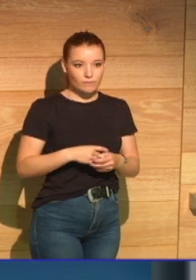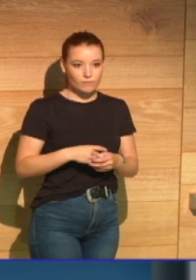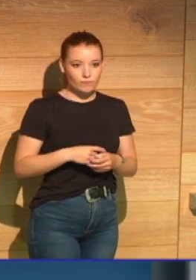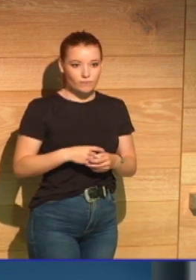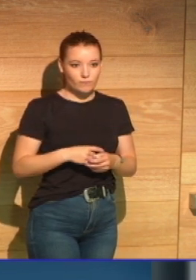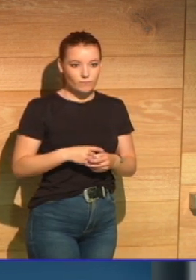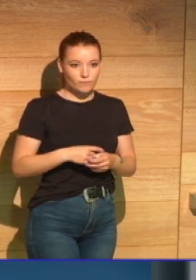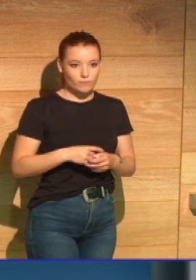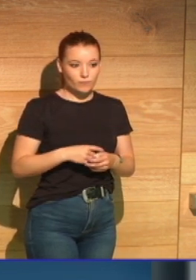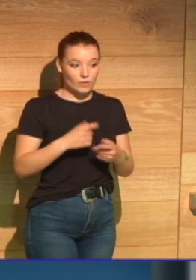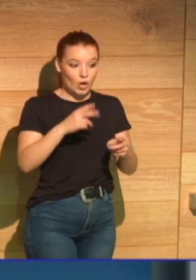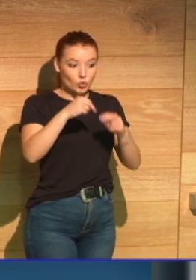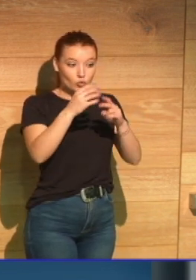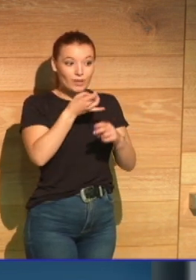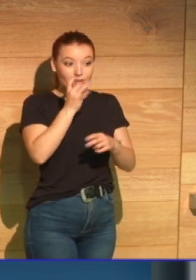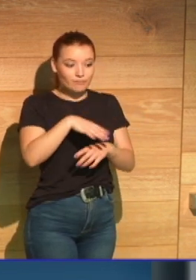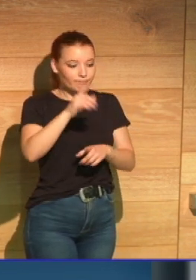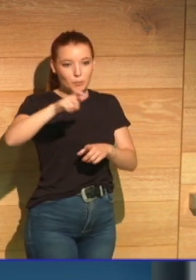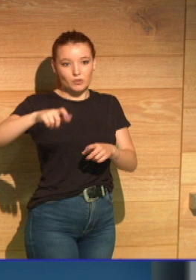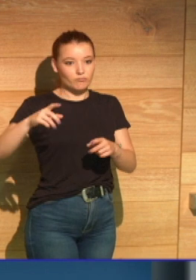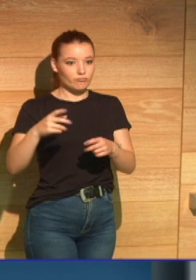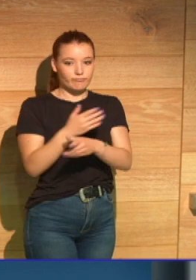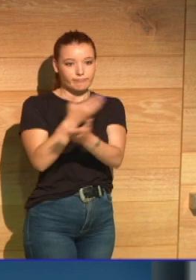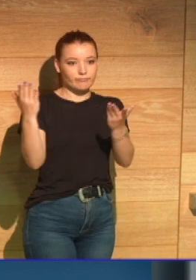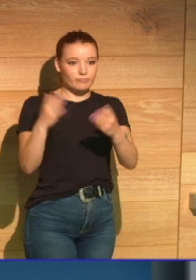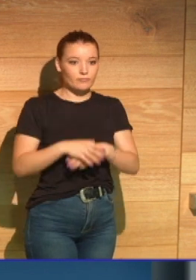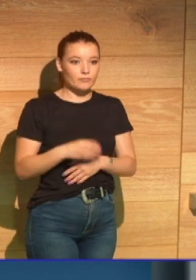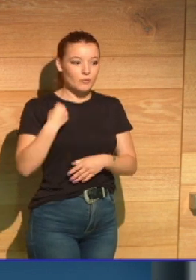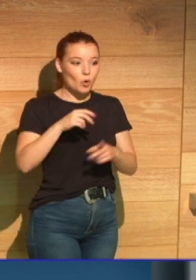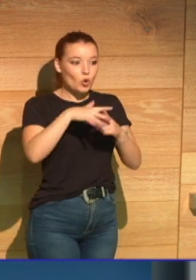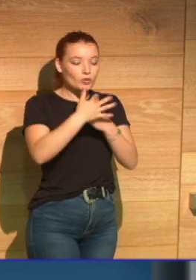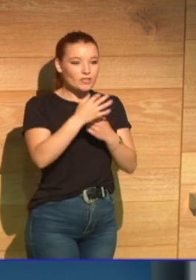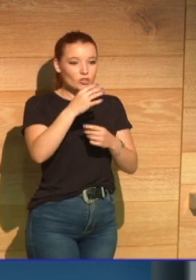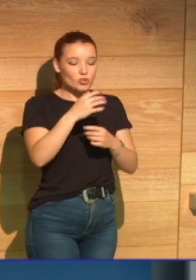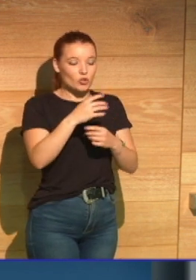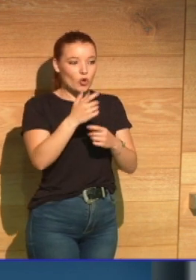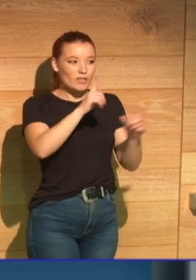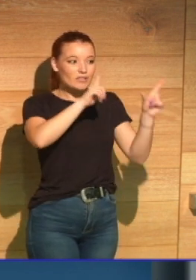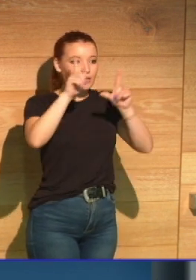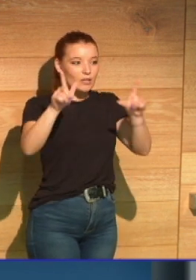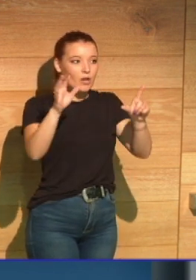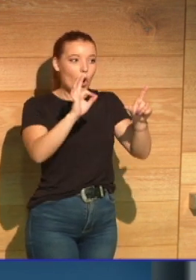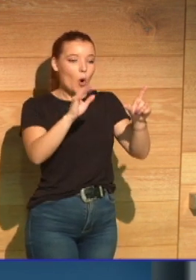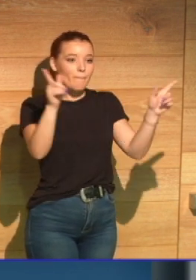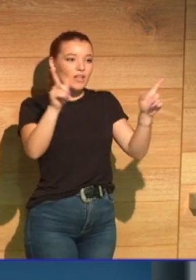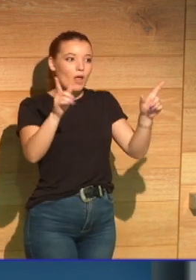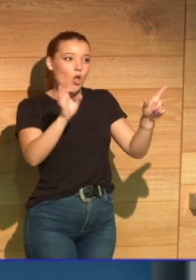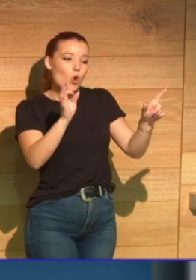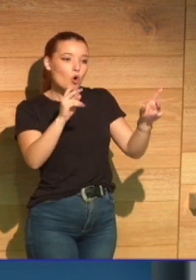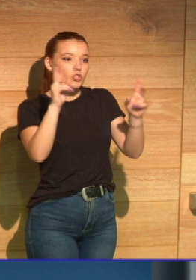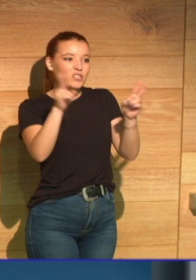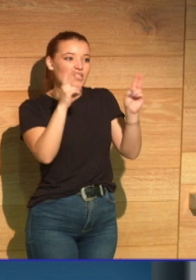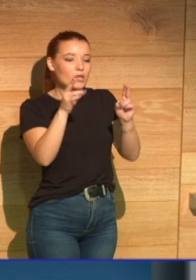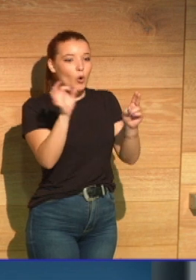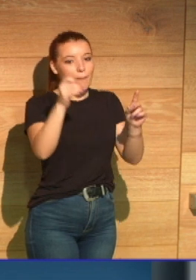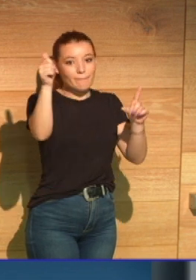desde cada uno de los cibernautas. En ese contexto, el contexto de la escena, el contexto de la relación con la pantalla, con la serie, con la película,